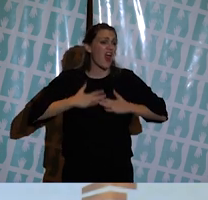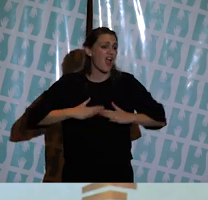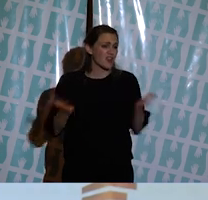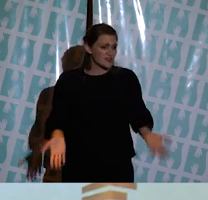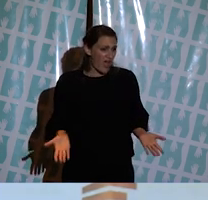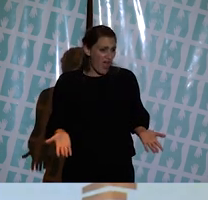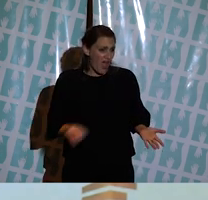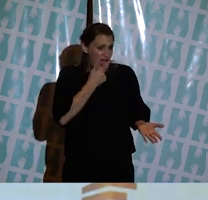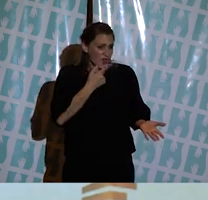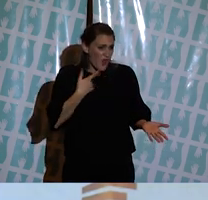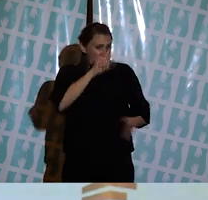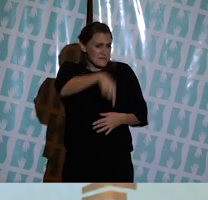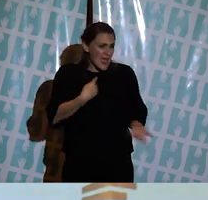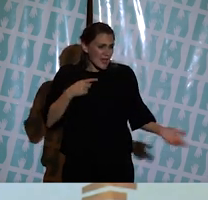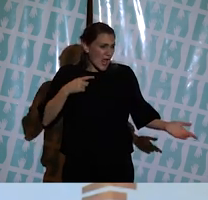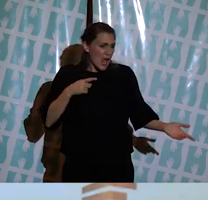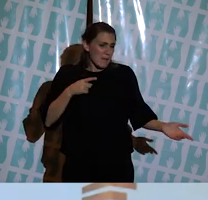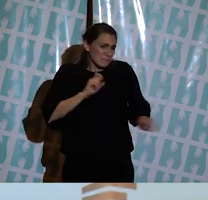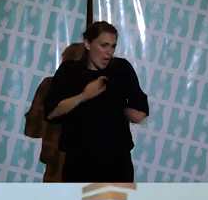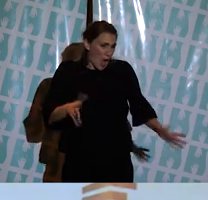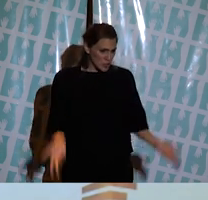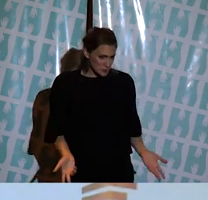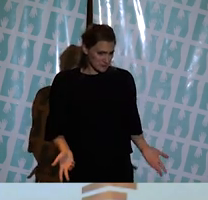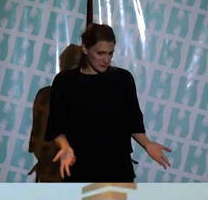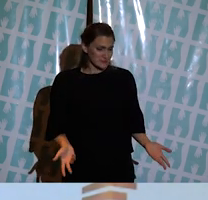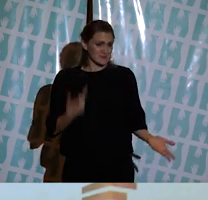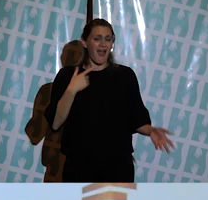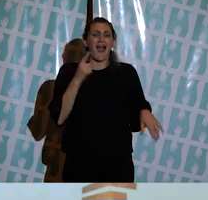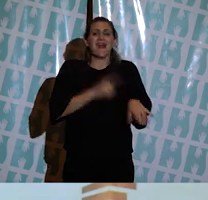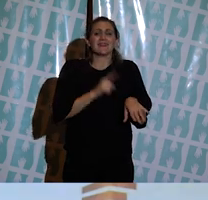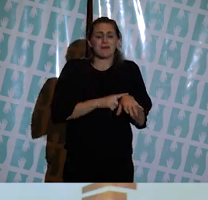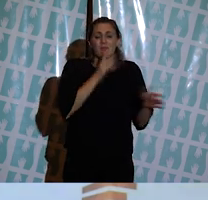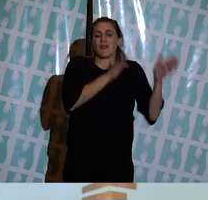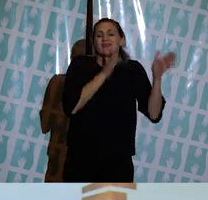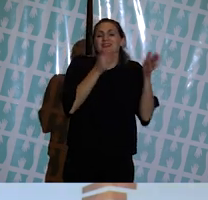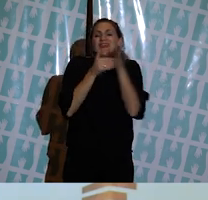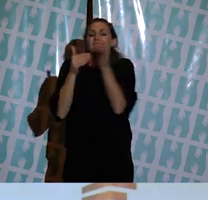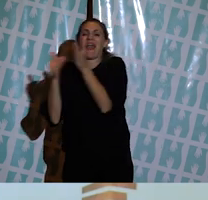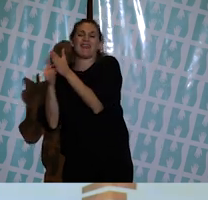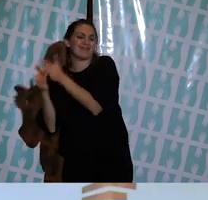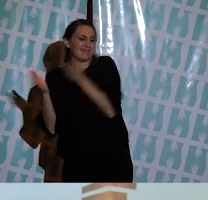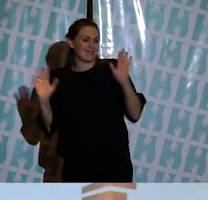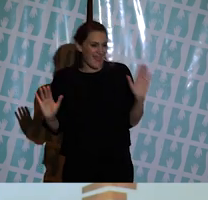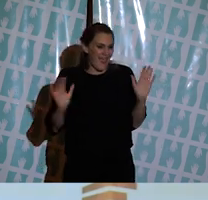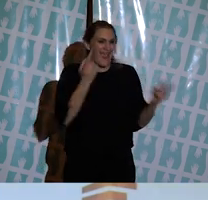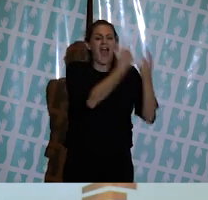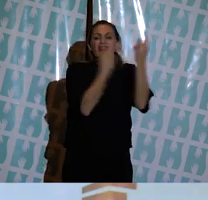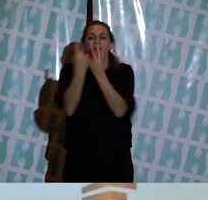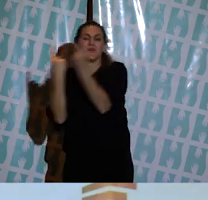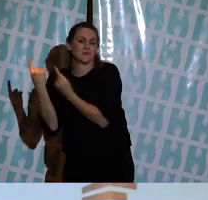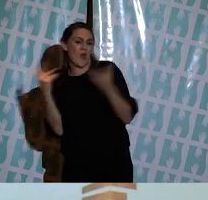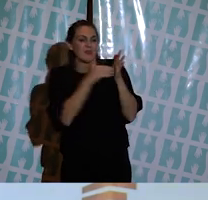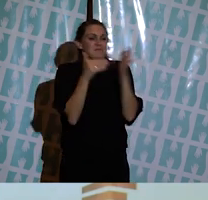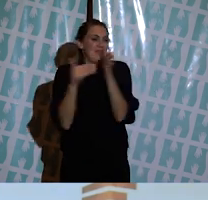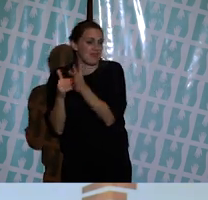quizá necesita estar sedada para que no se mate. Hay momentos críticos, ¿no? Hay momentos en los que tiene que